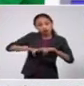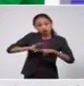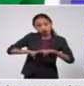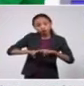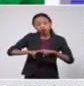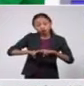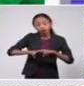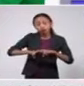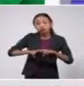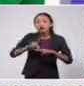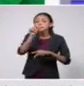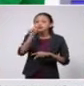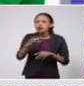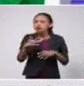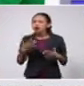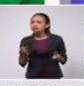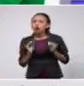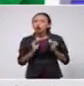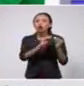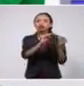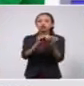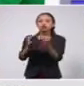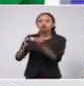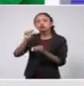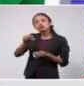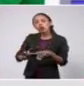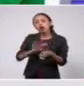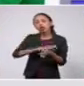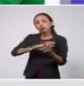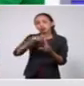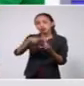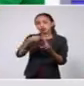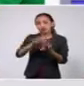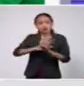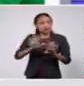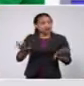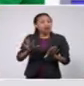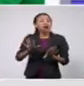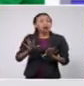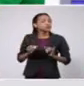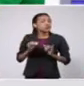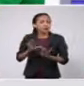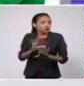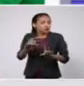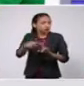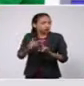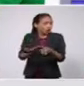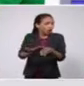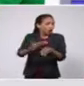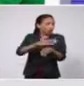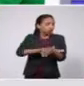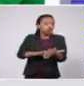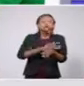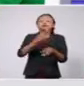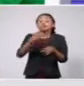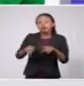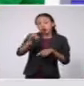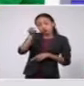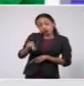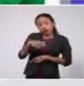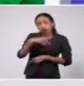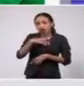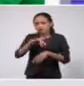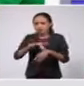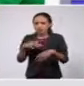contacto de un caso positivo ya diagnosticado, con antecedentes de hipertensión